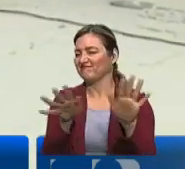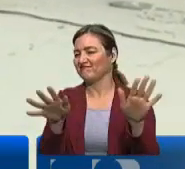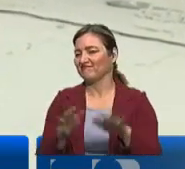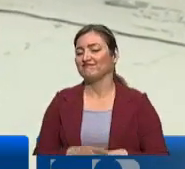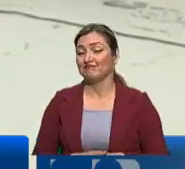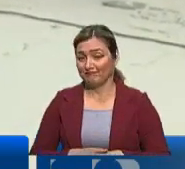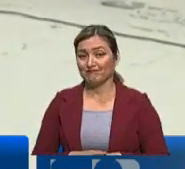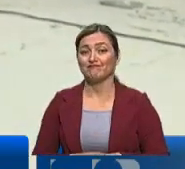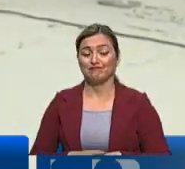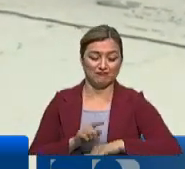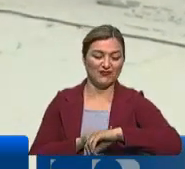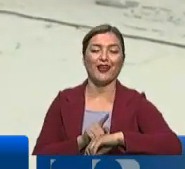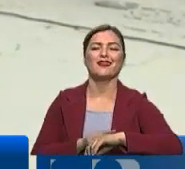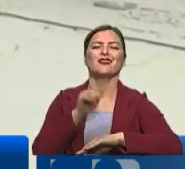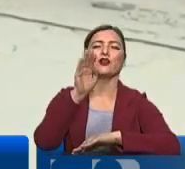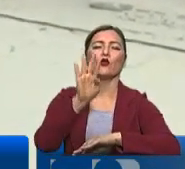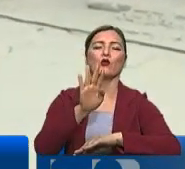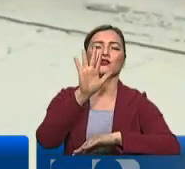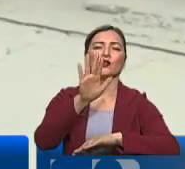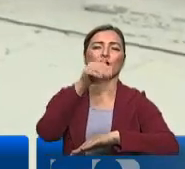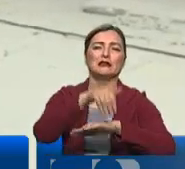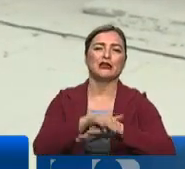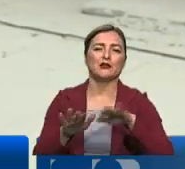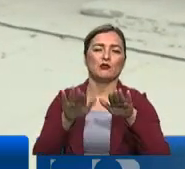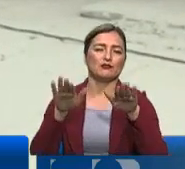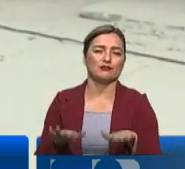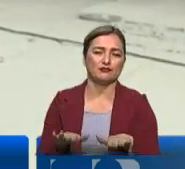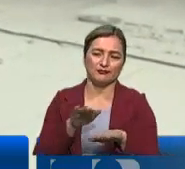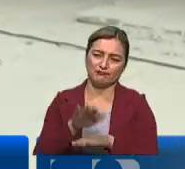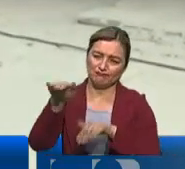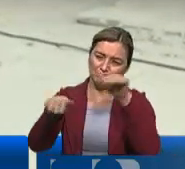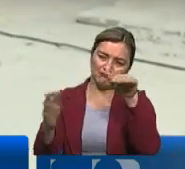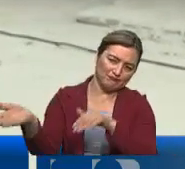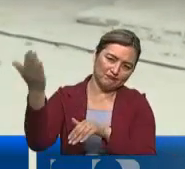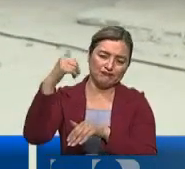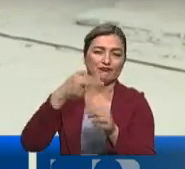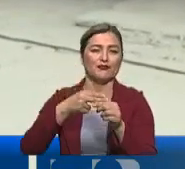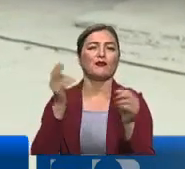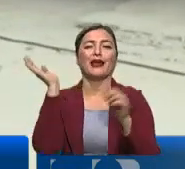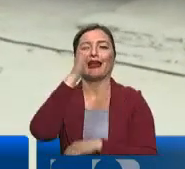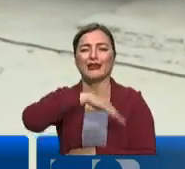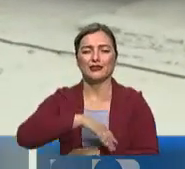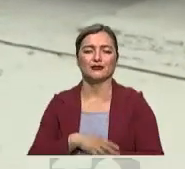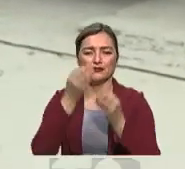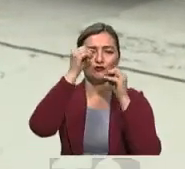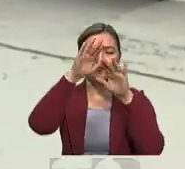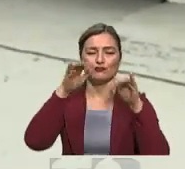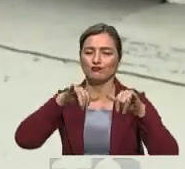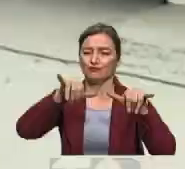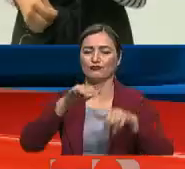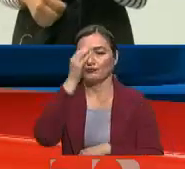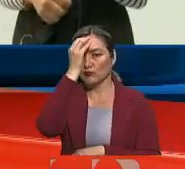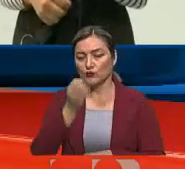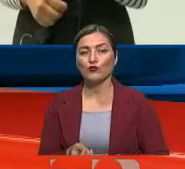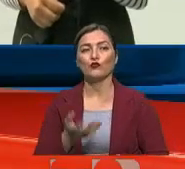así que van a estar hasta horas de la tarde, más o menos hasta las 5 de la tarde. Venga, acérquese, que no tiene costo. Con esta información regresamos de estudios.